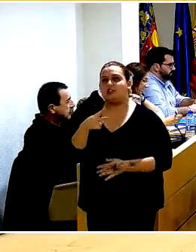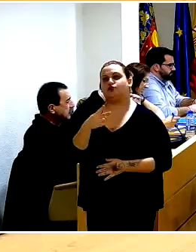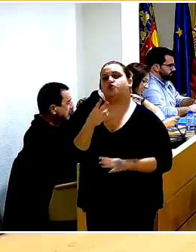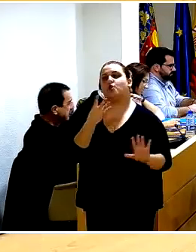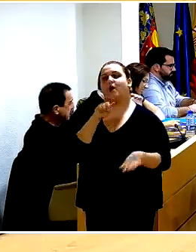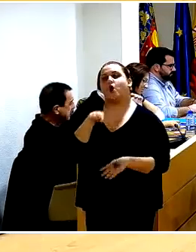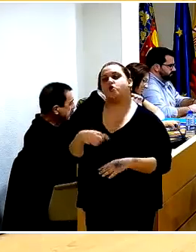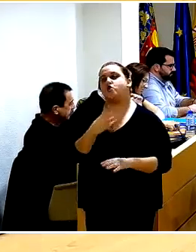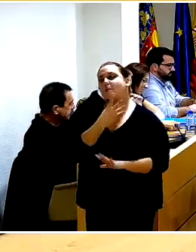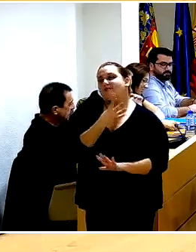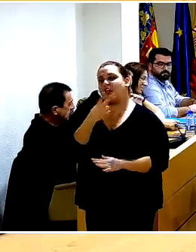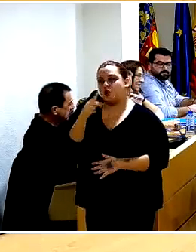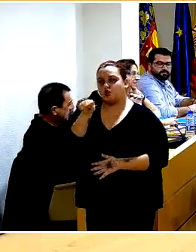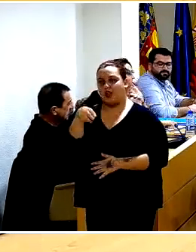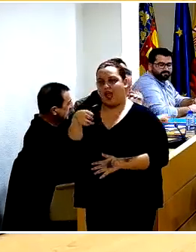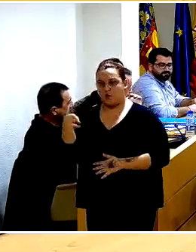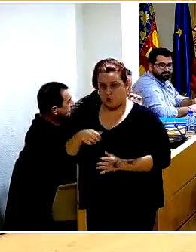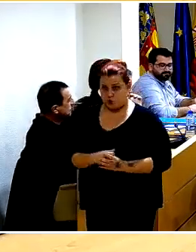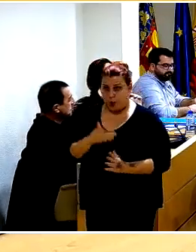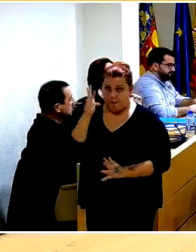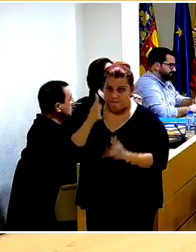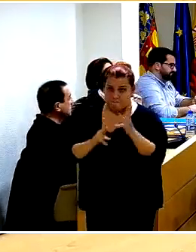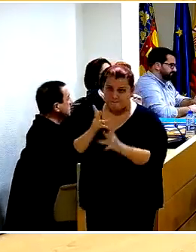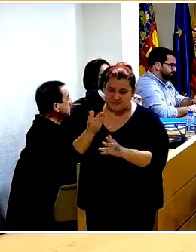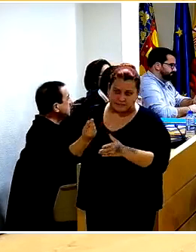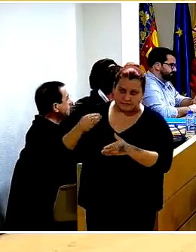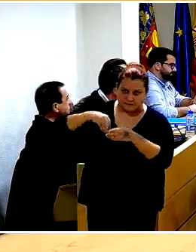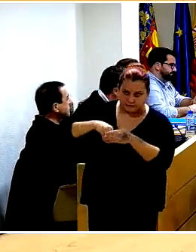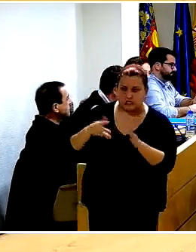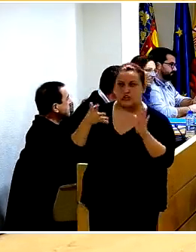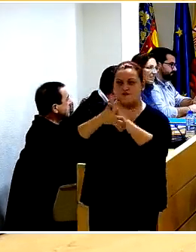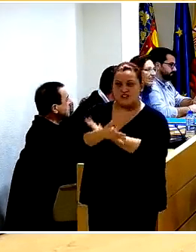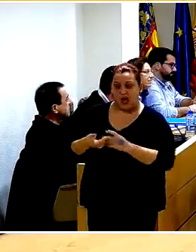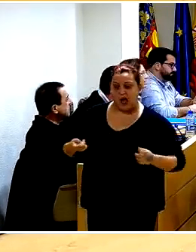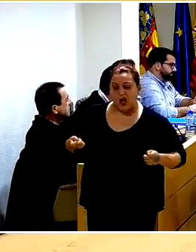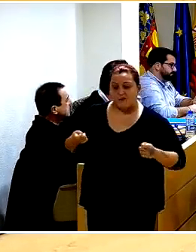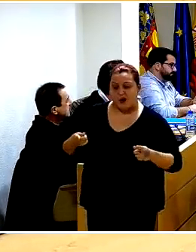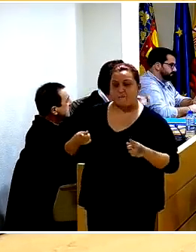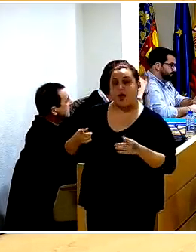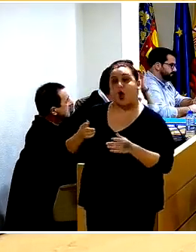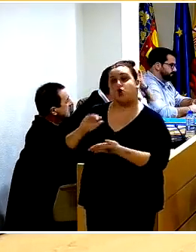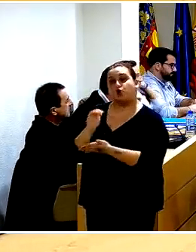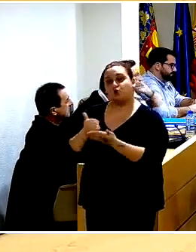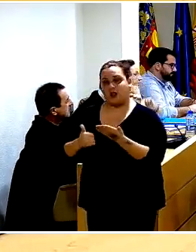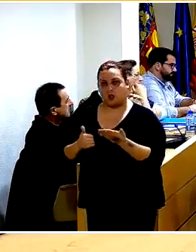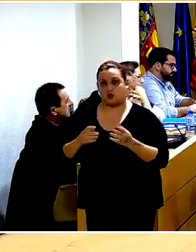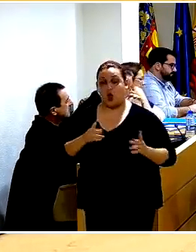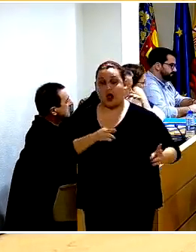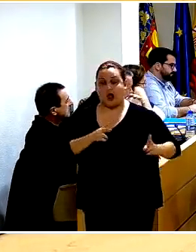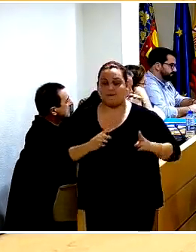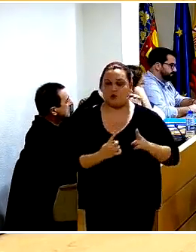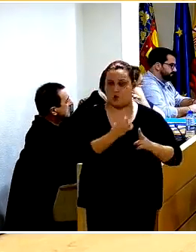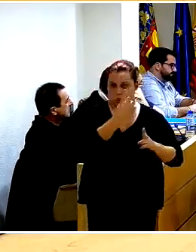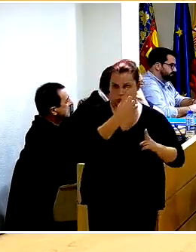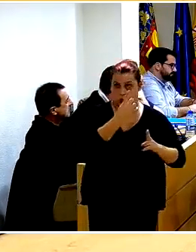80.209,92. Es decir, que tenemos directamente en sueldos, por tanto incluidos en el capítulo 1, en esa, que por cierto